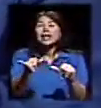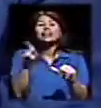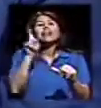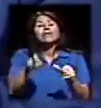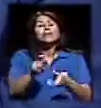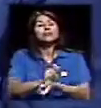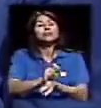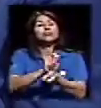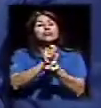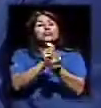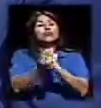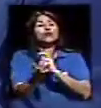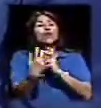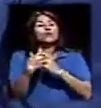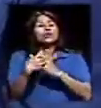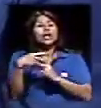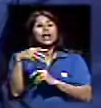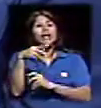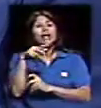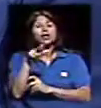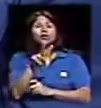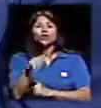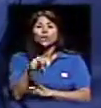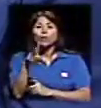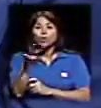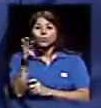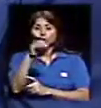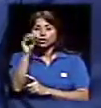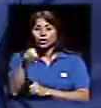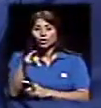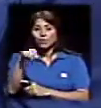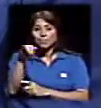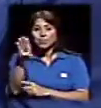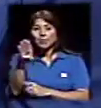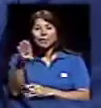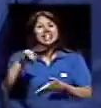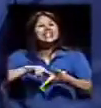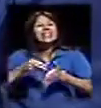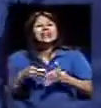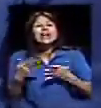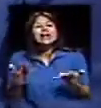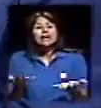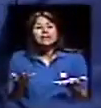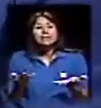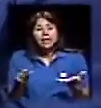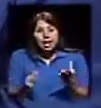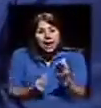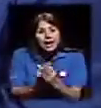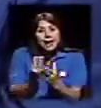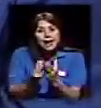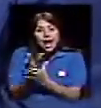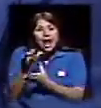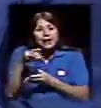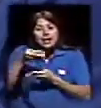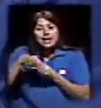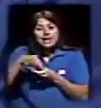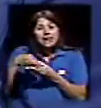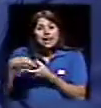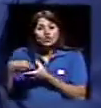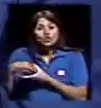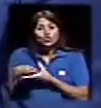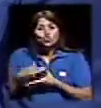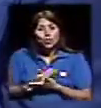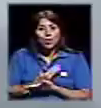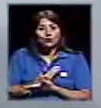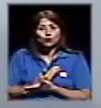3,4% del PIB. ¿Esto qué quiere decir? Generar ingresos nuevos, ingresos frescos y contener el gasto por más de 900